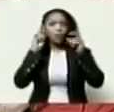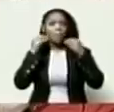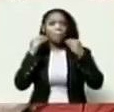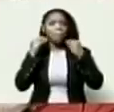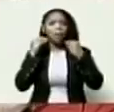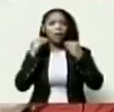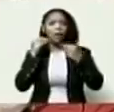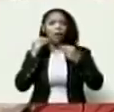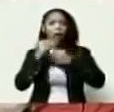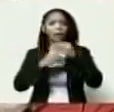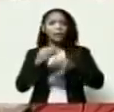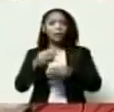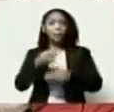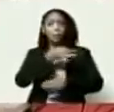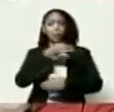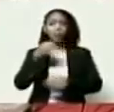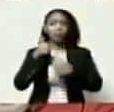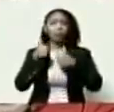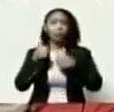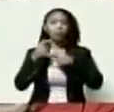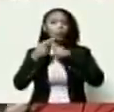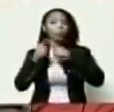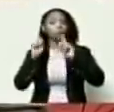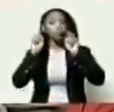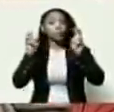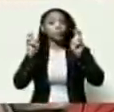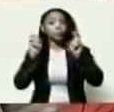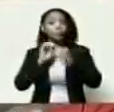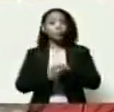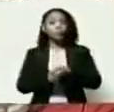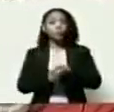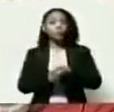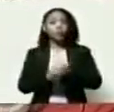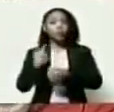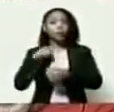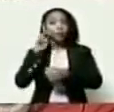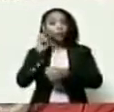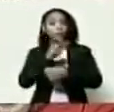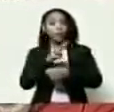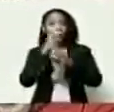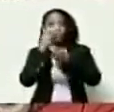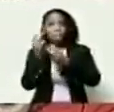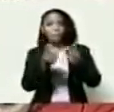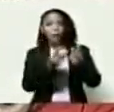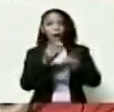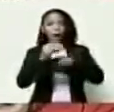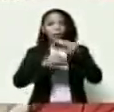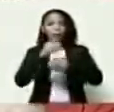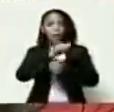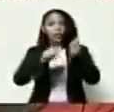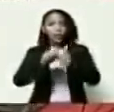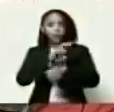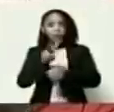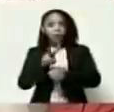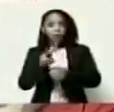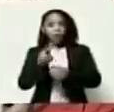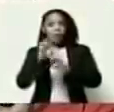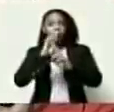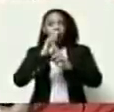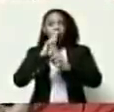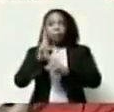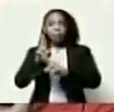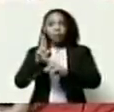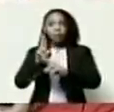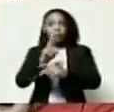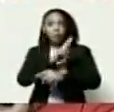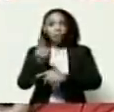para hacerlos efectivos? Otro tema tiene que ver con la invitación que hizo la vicepresidenta ejecutiva de la República al